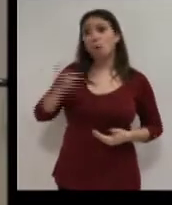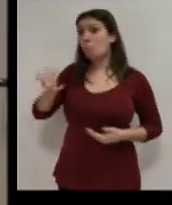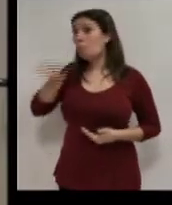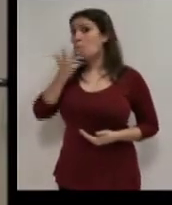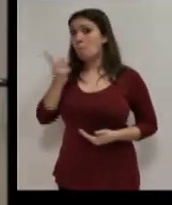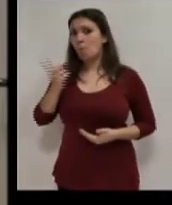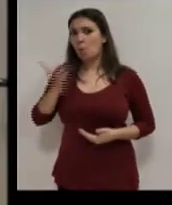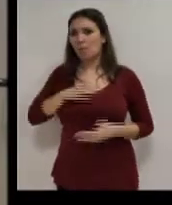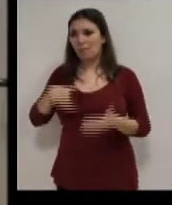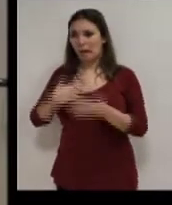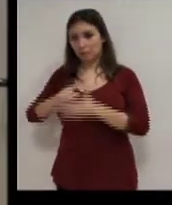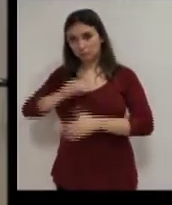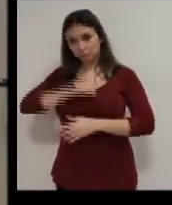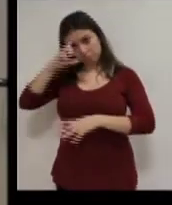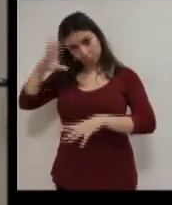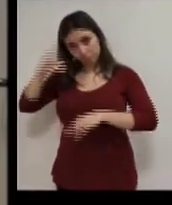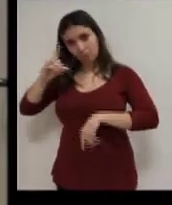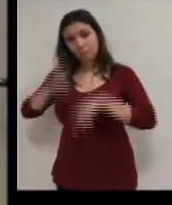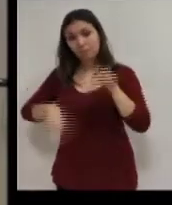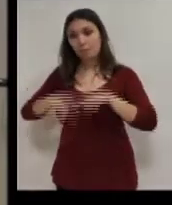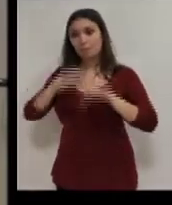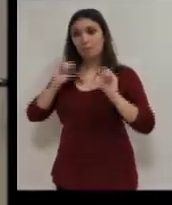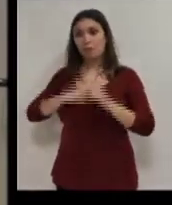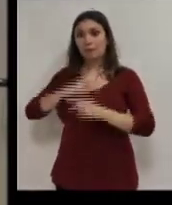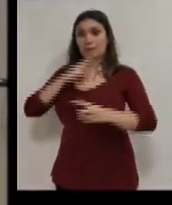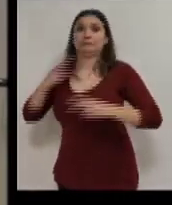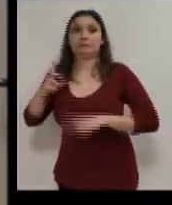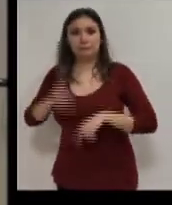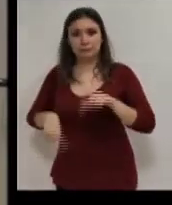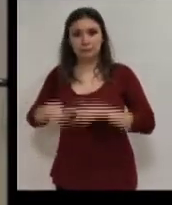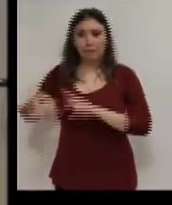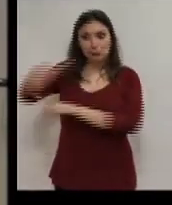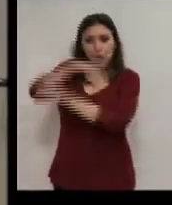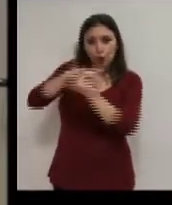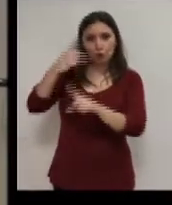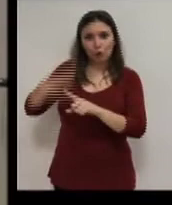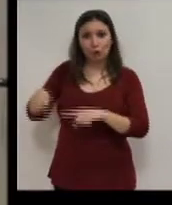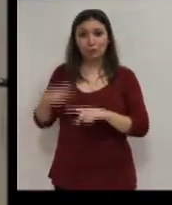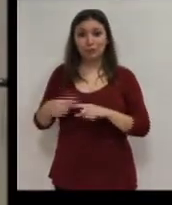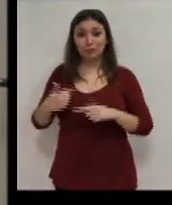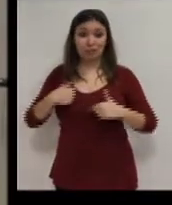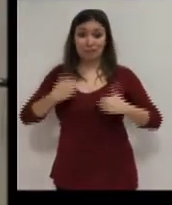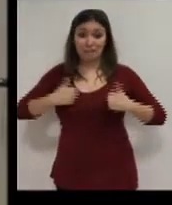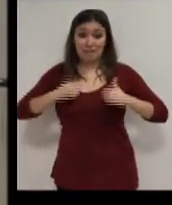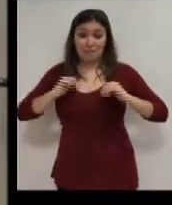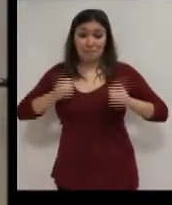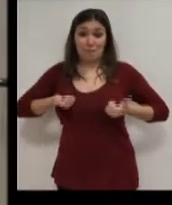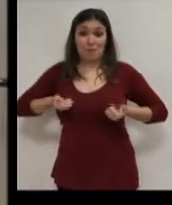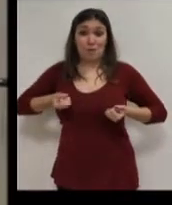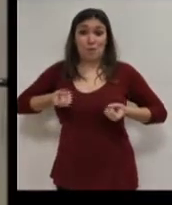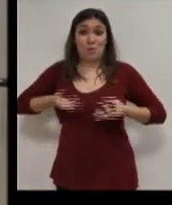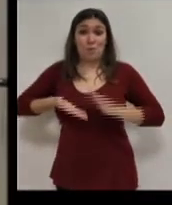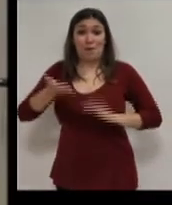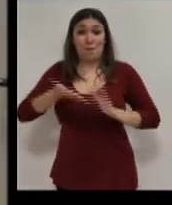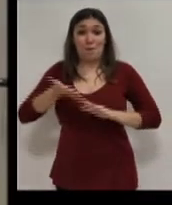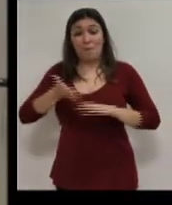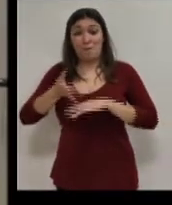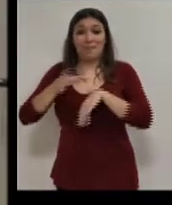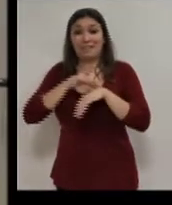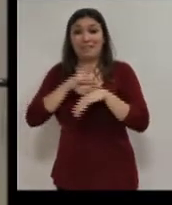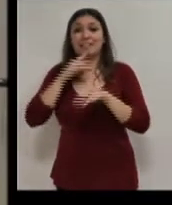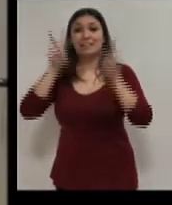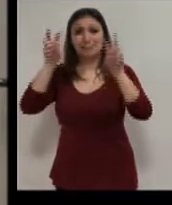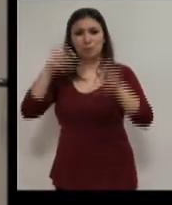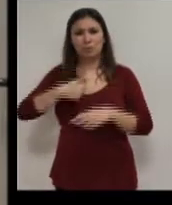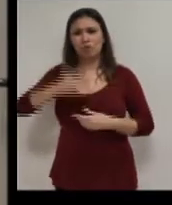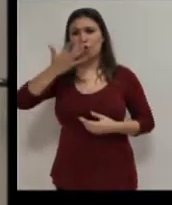ser de mucha índole, y algunos de ellos te pueden llegar a bloquear dependiendo de tu capacidad de relacionarte con el entorno. Y ya estoy empezando